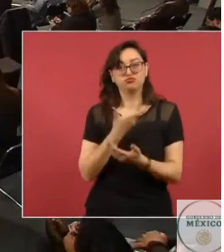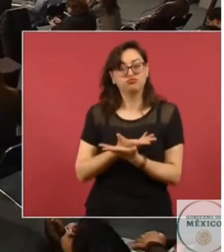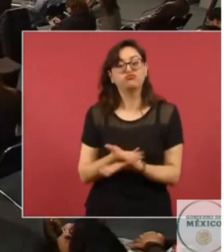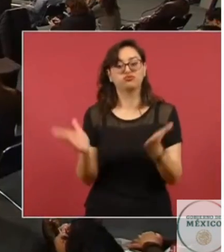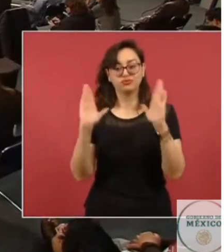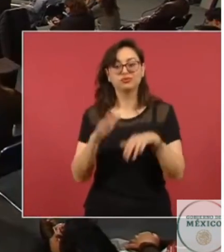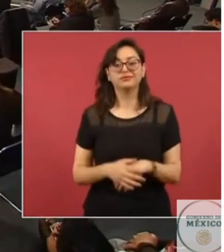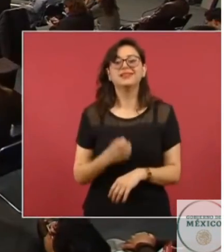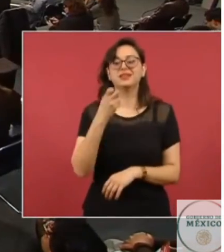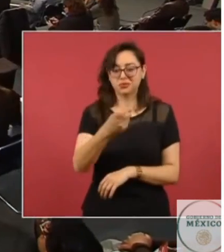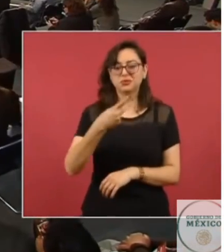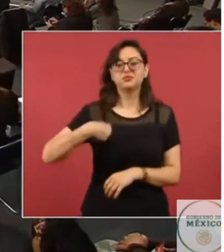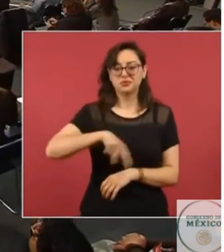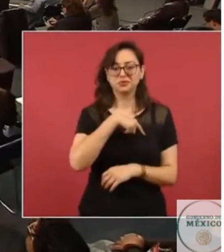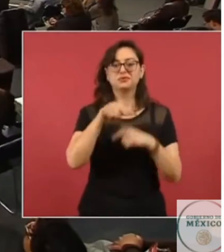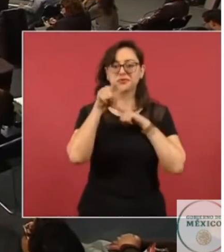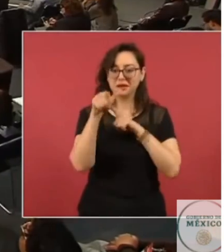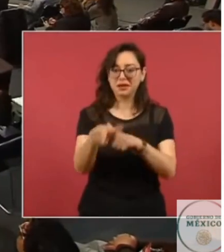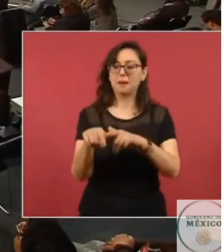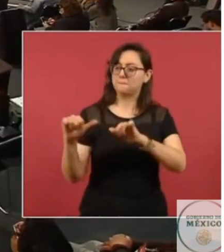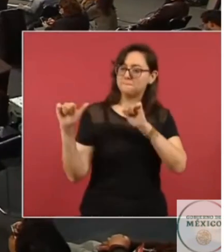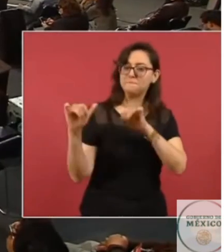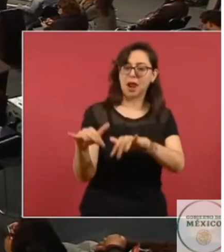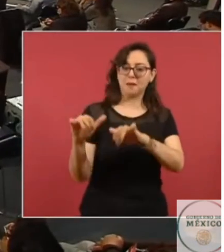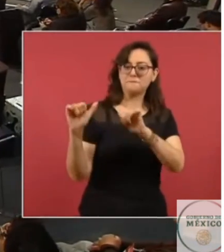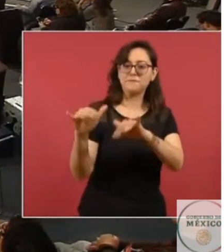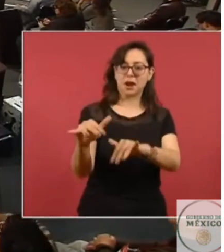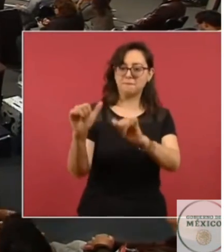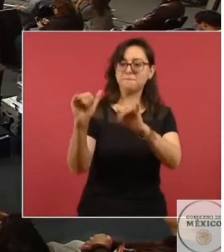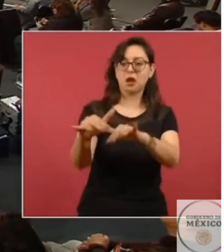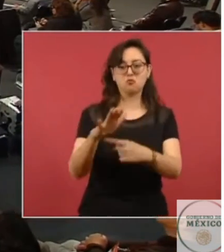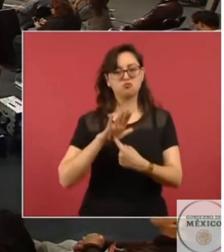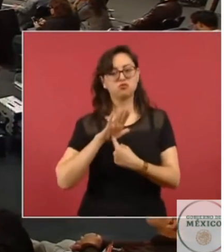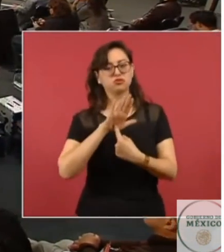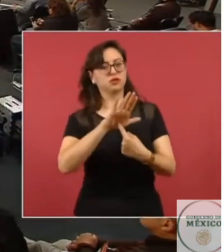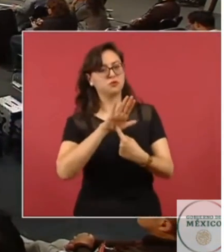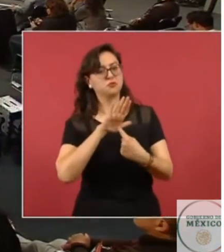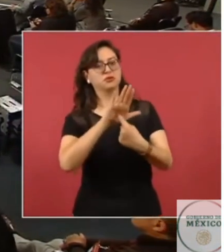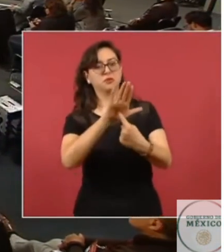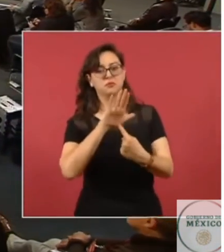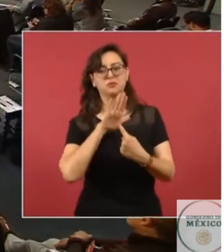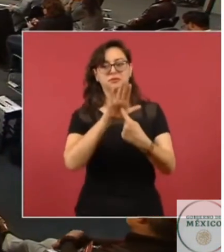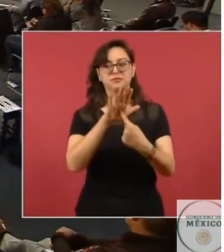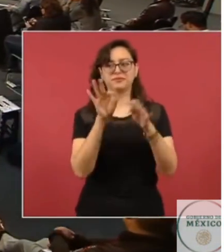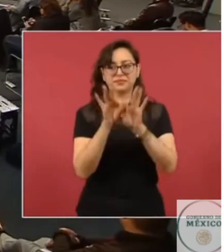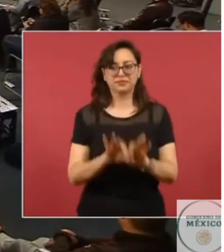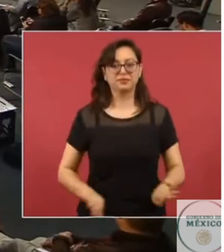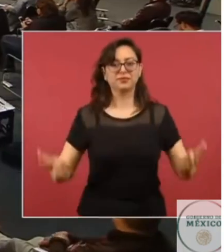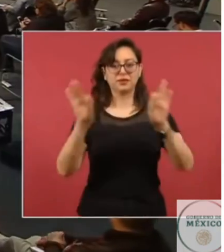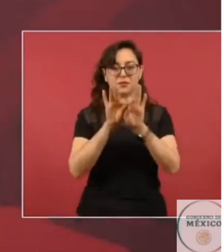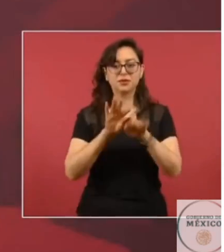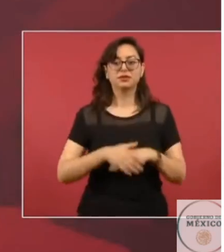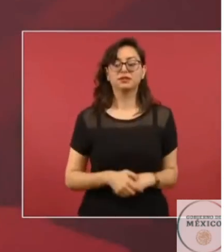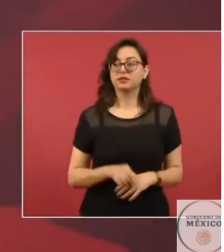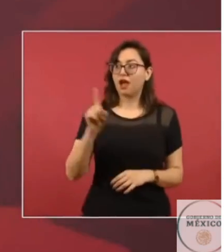Entonces vamos a seguir haciendo nuestras manifestaciones, porque es importante llevar a la calle, a la